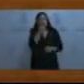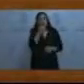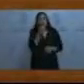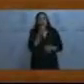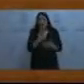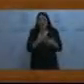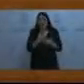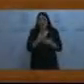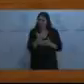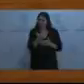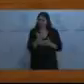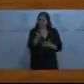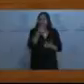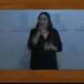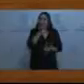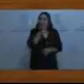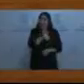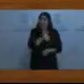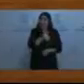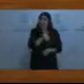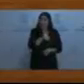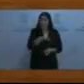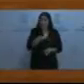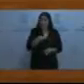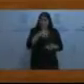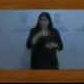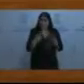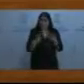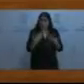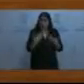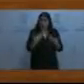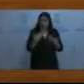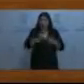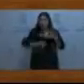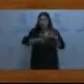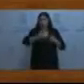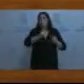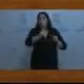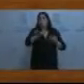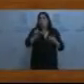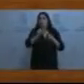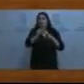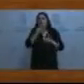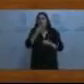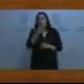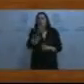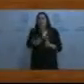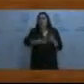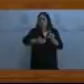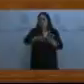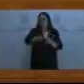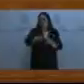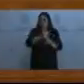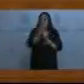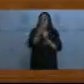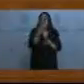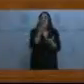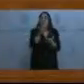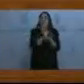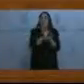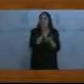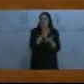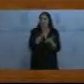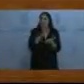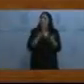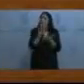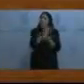prensa precisamente que esto, de lo que estamos hablando, el concurso de traslados, tenía solución y que tranquilidad, que todo se arreglaba y todo iría